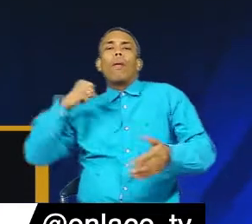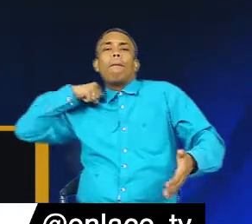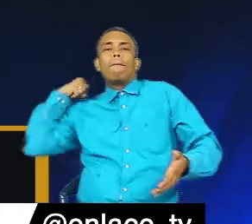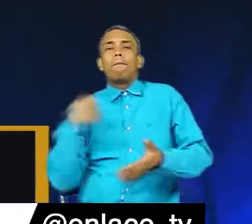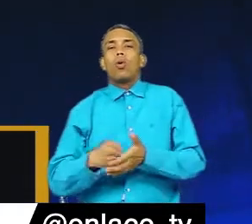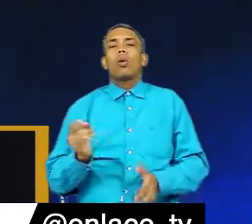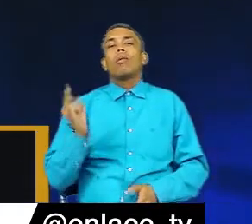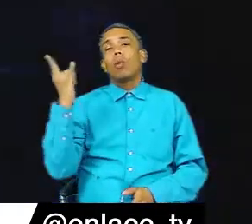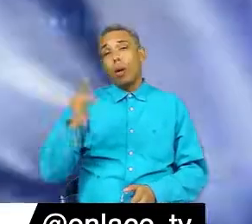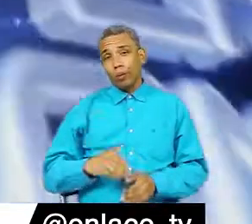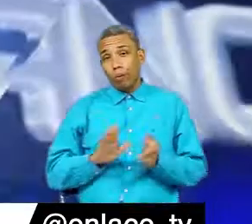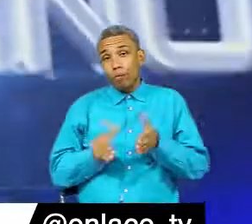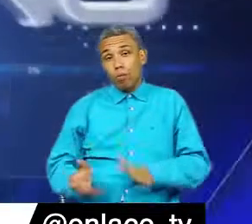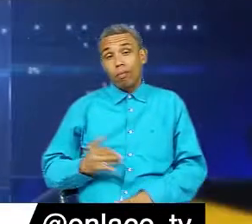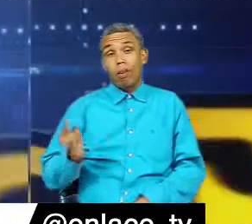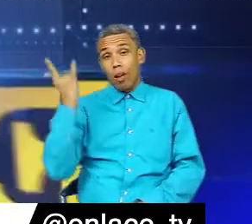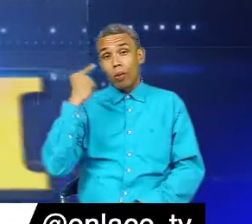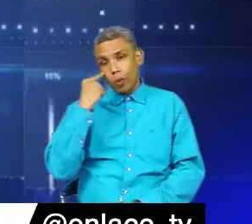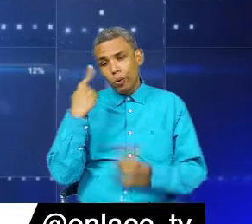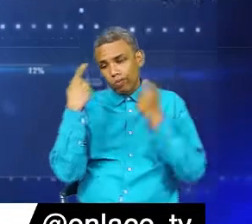ocasionar accidentes.